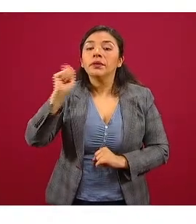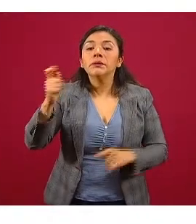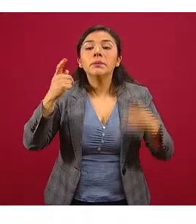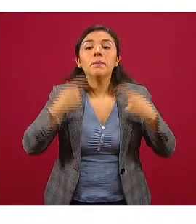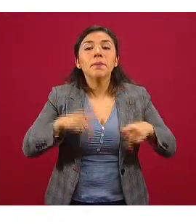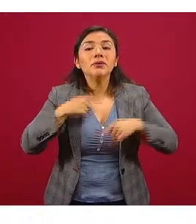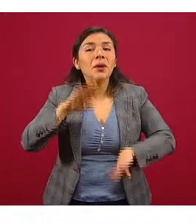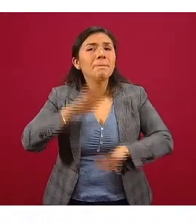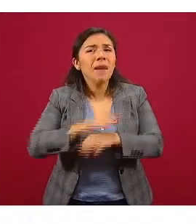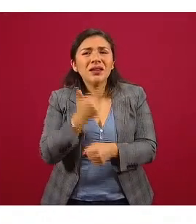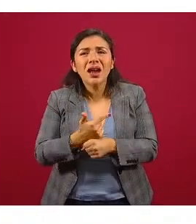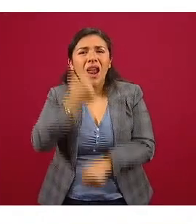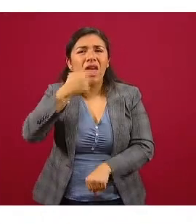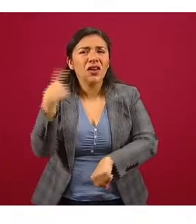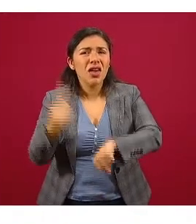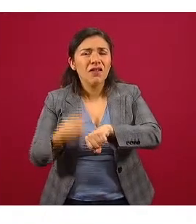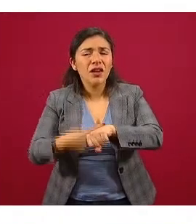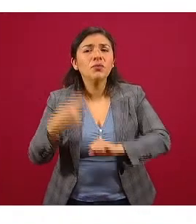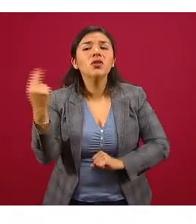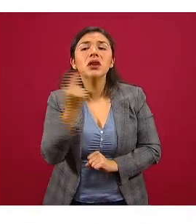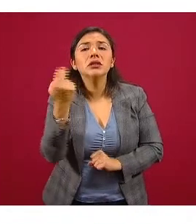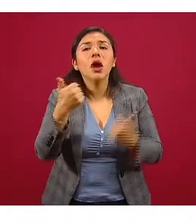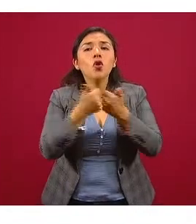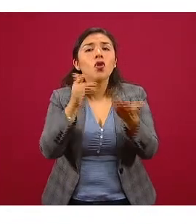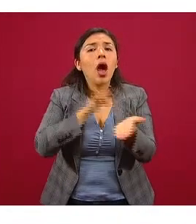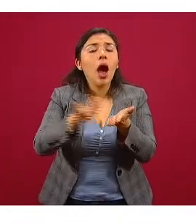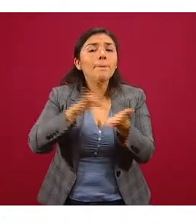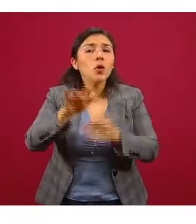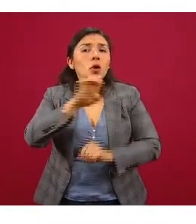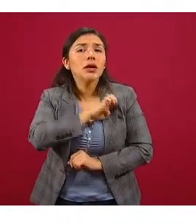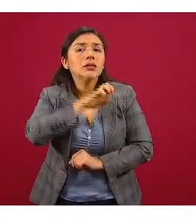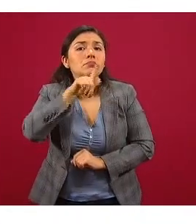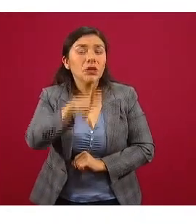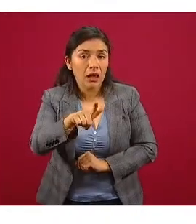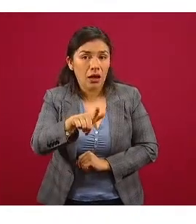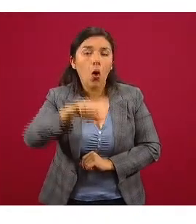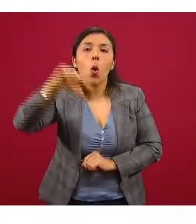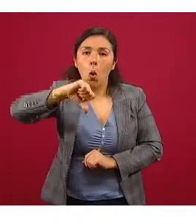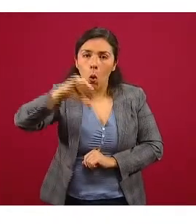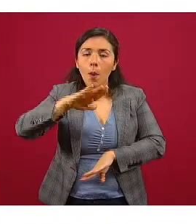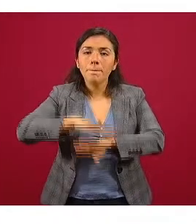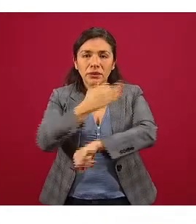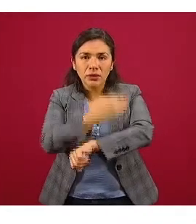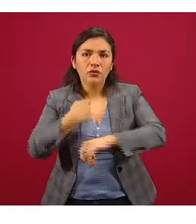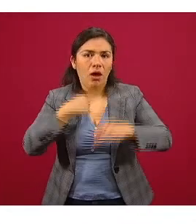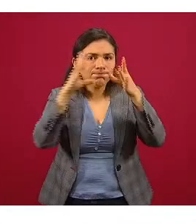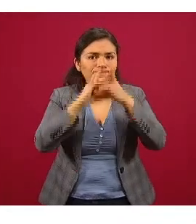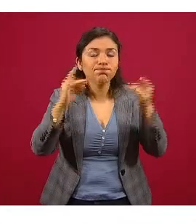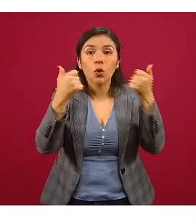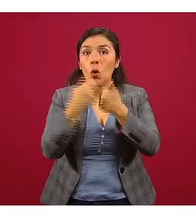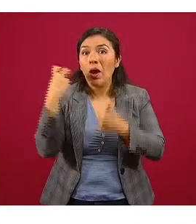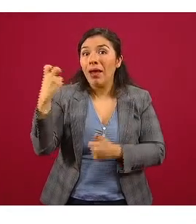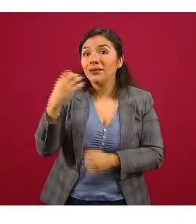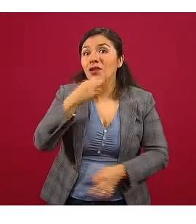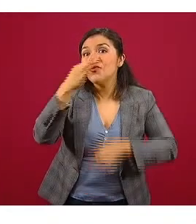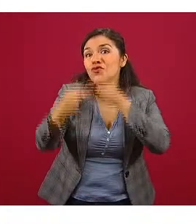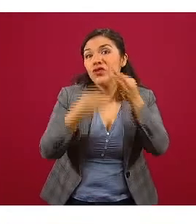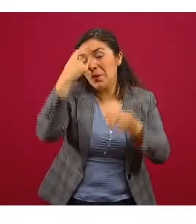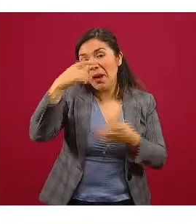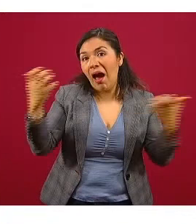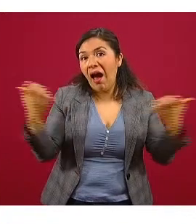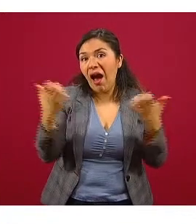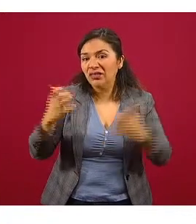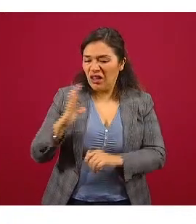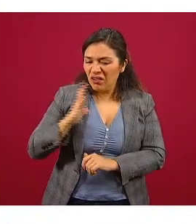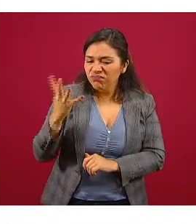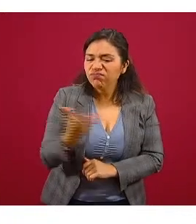personas críticamente enfermas necesitan un apoyo especial, que hoy será comentado con esta excelente noticia sobre el desarrollo